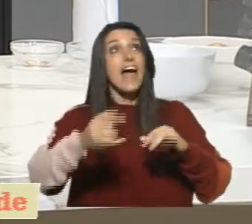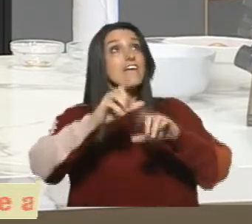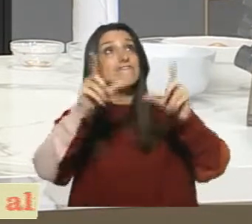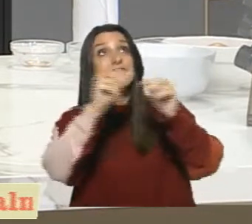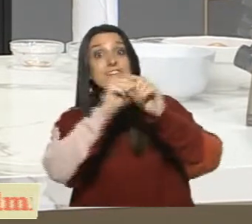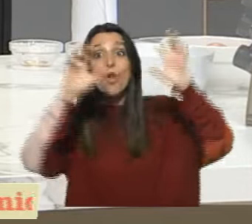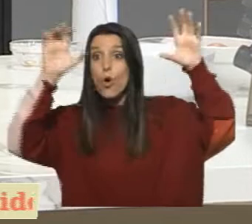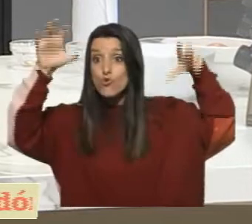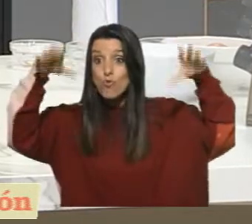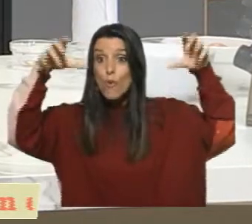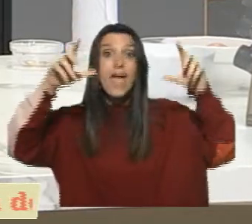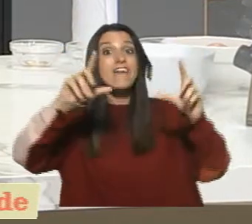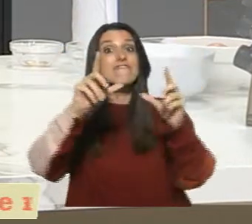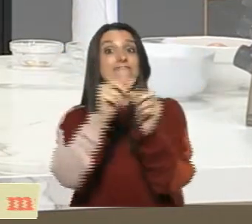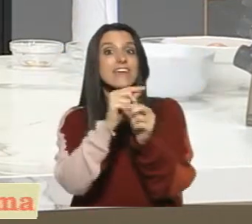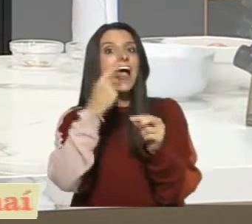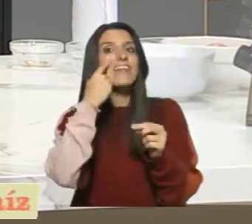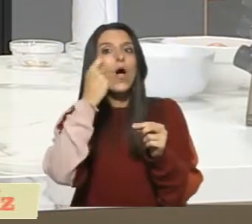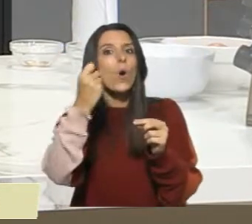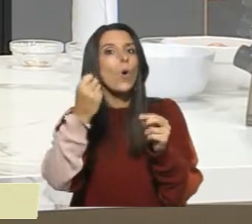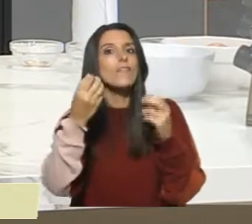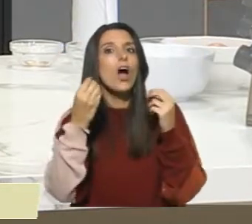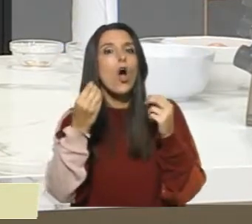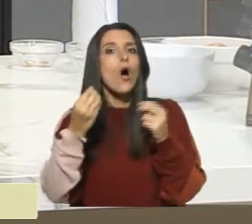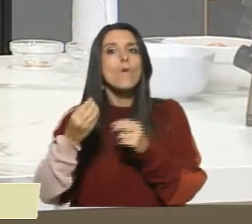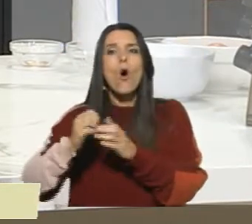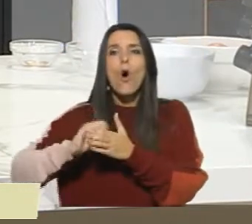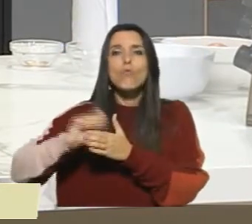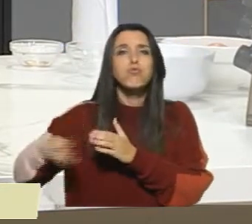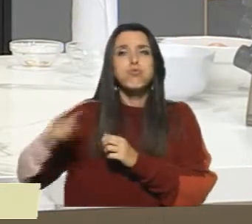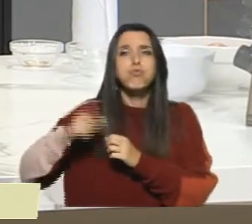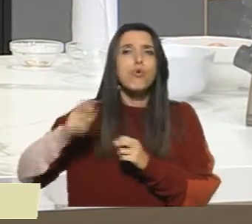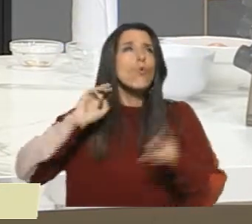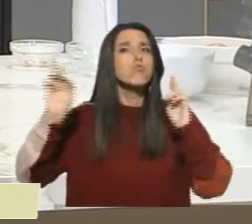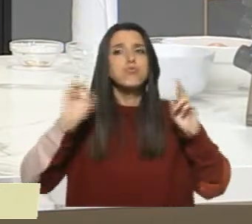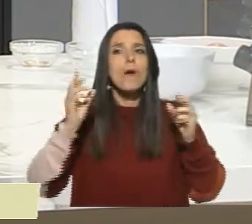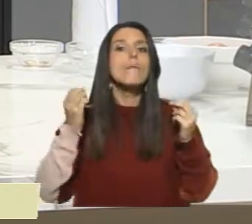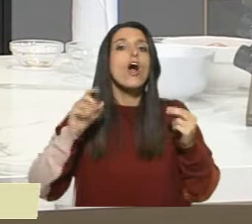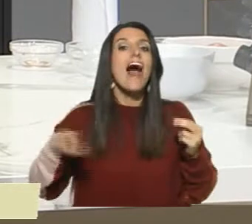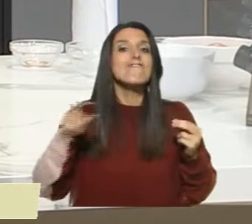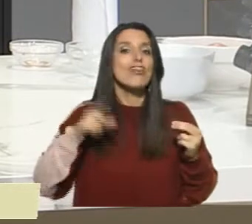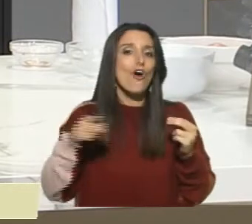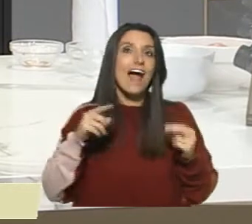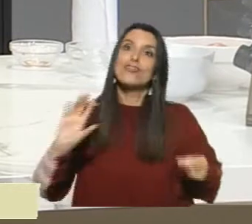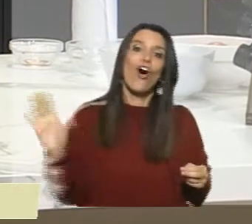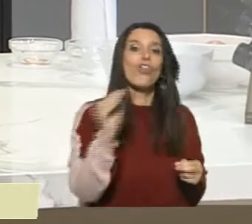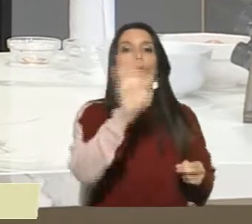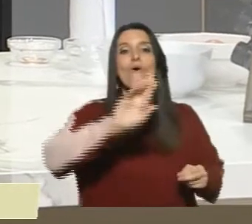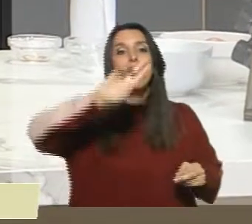se siente así un... Son todas las lavadoras del país en funcionamiento a la vez, ¿verdad? Sí,